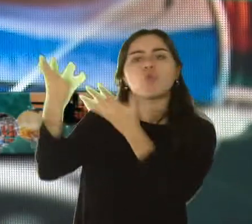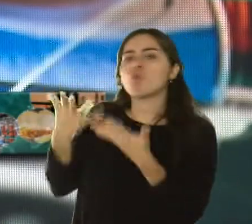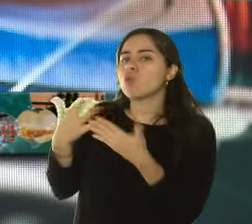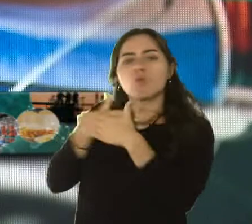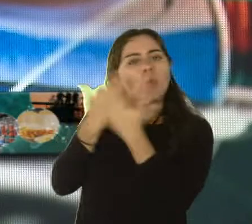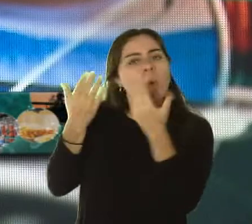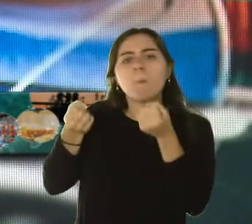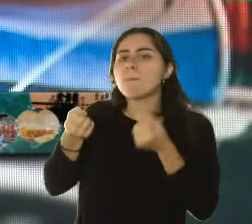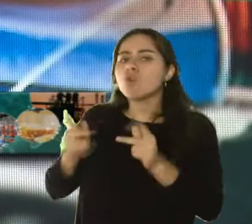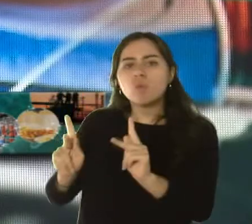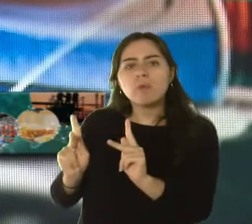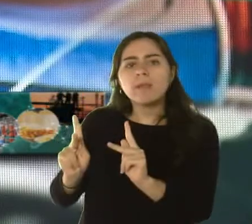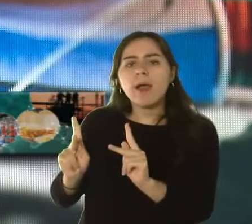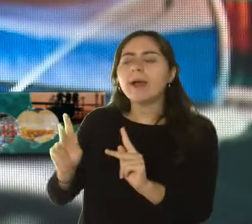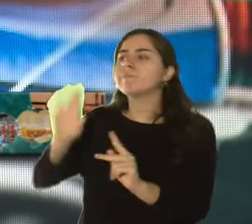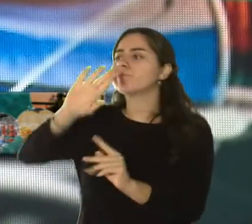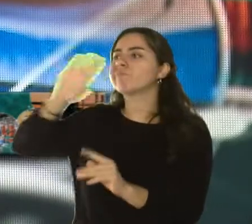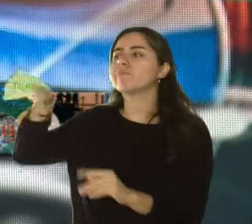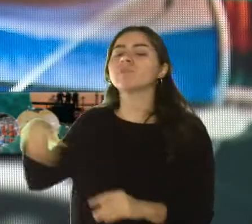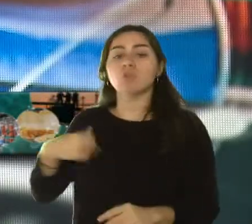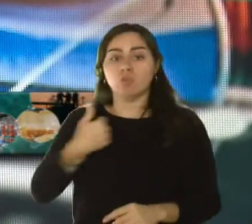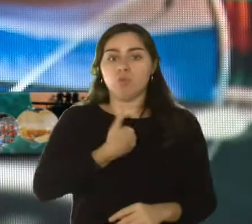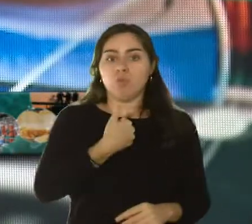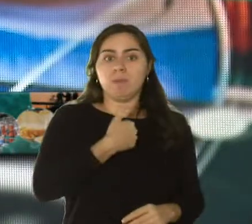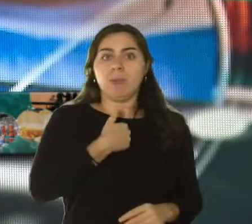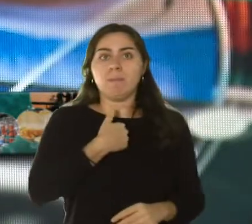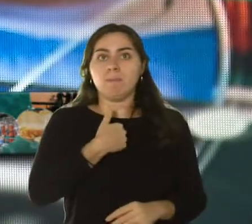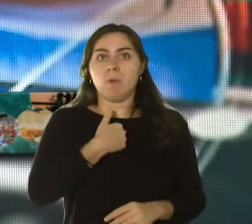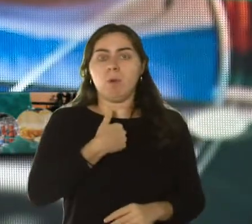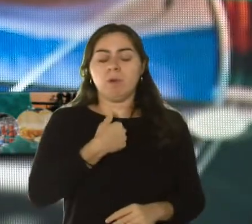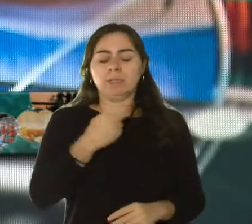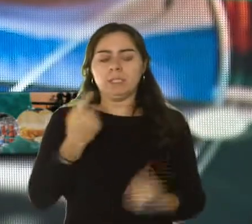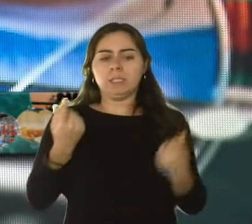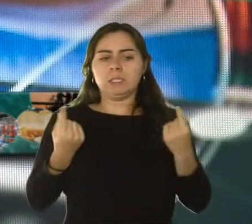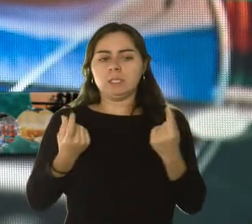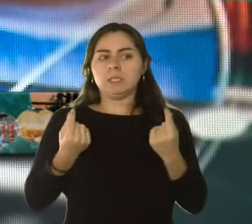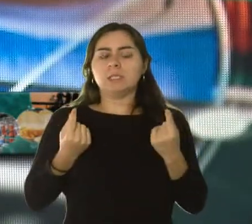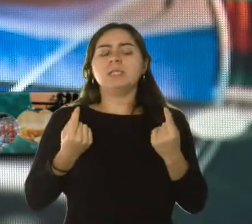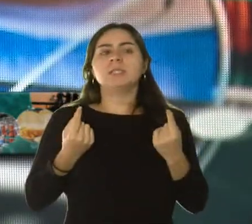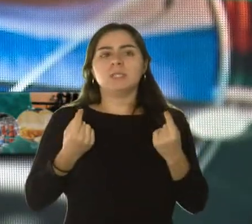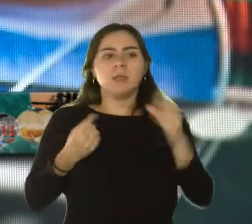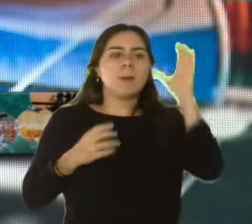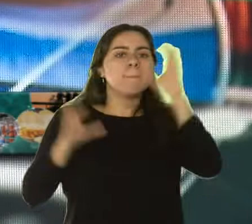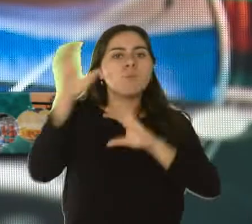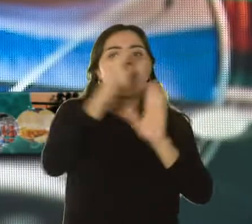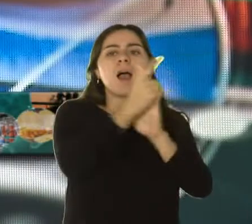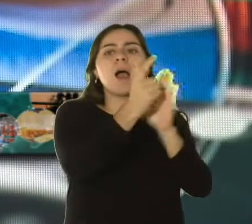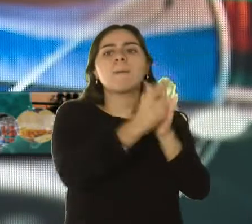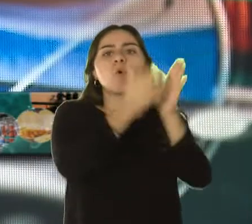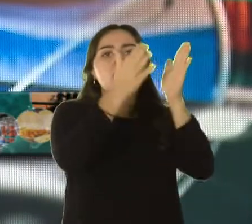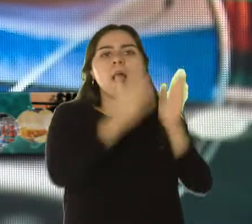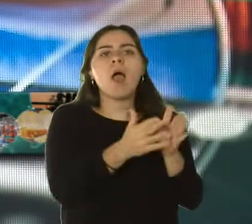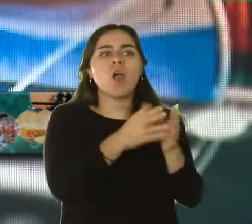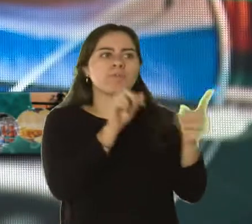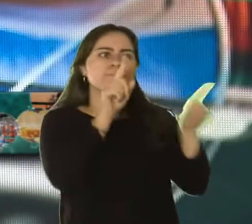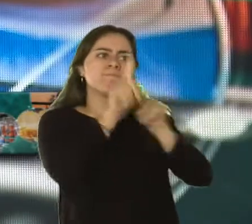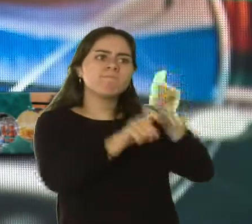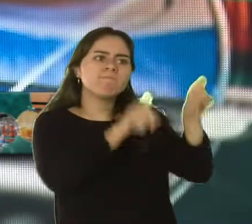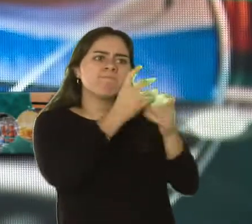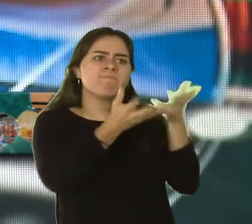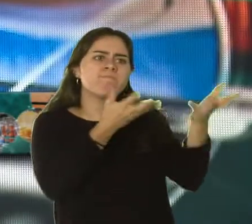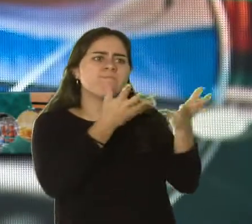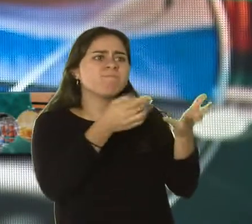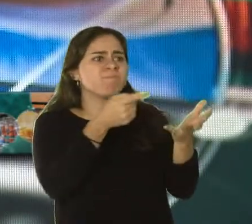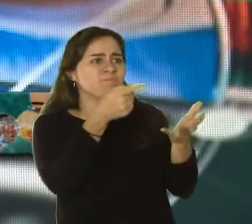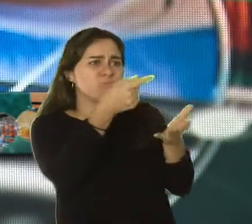tienen disponibles, pues entonces usted como una persona privada tiene que entonces acudir donde un abogado y ver cuáles son las herramientas que este